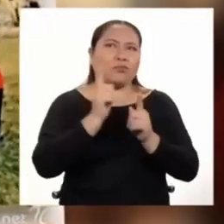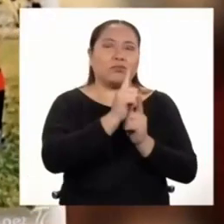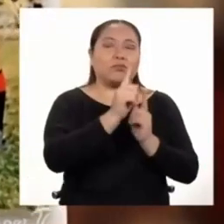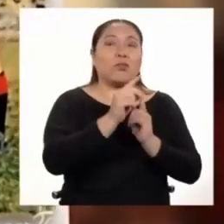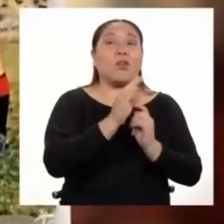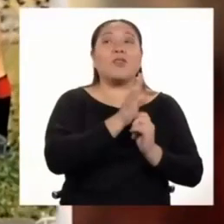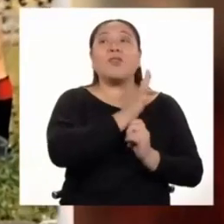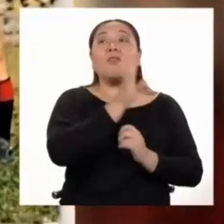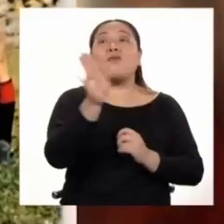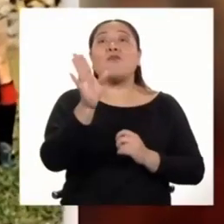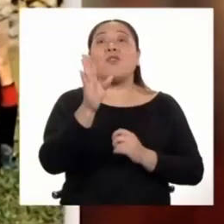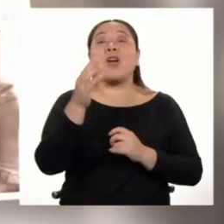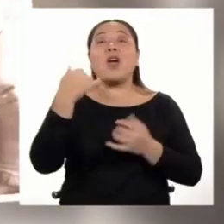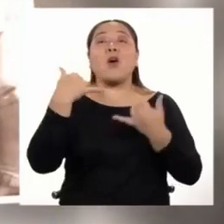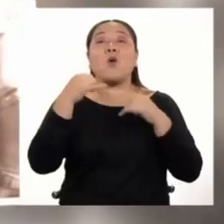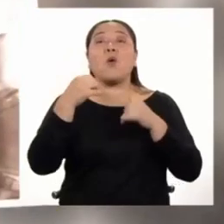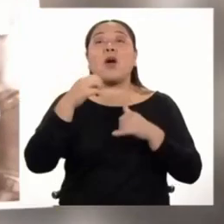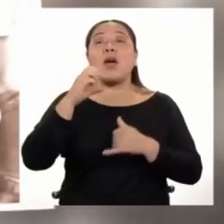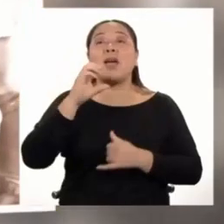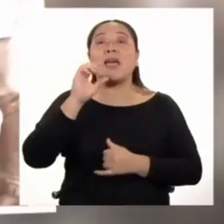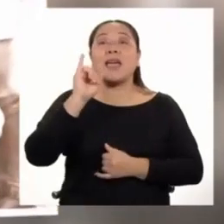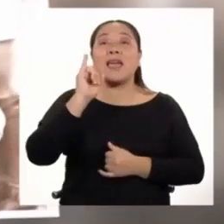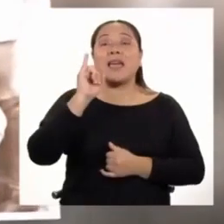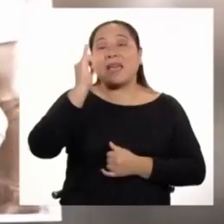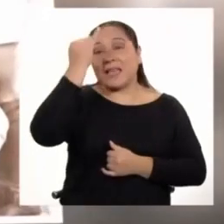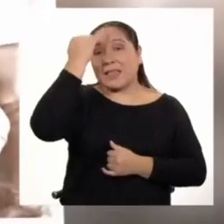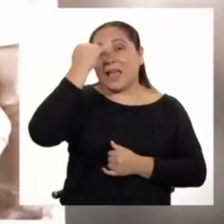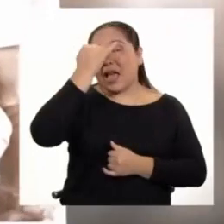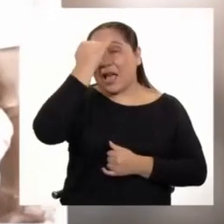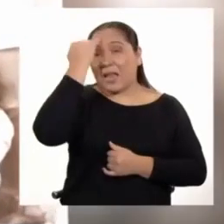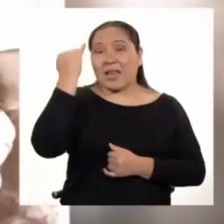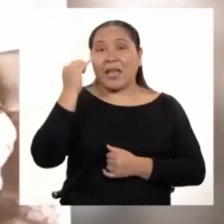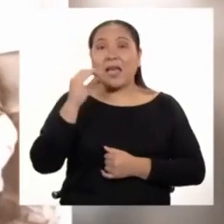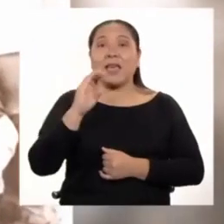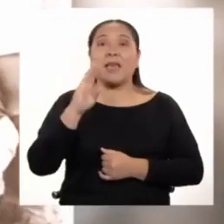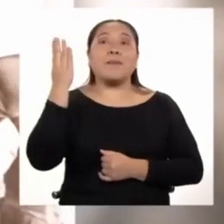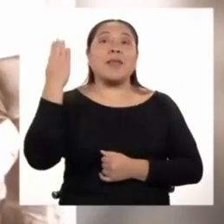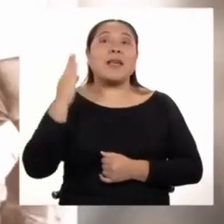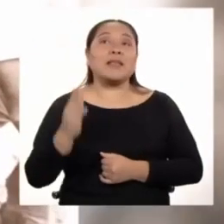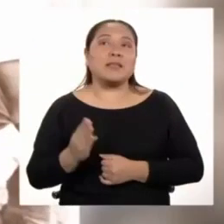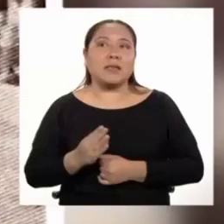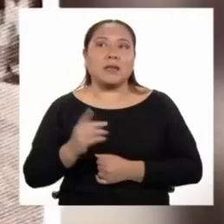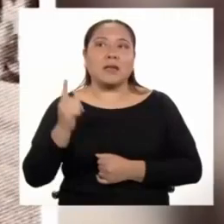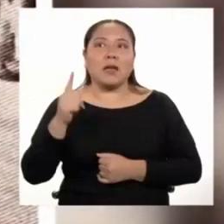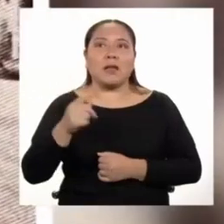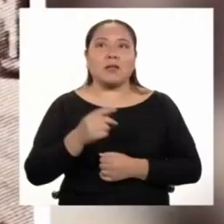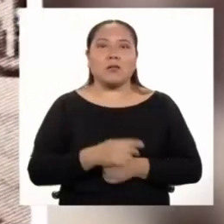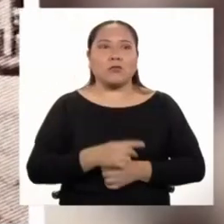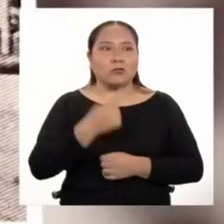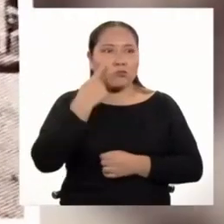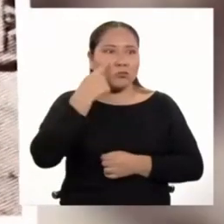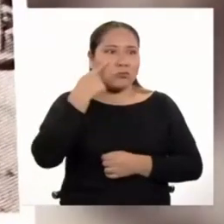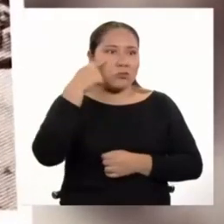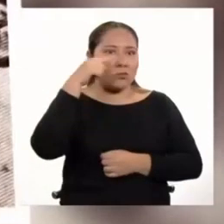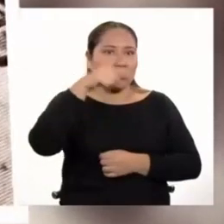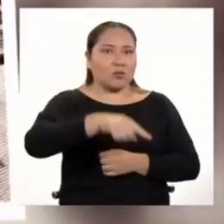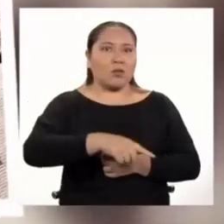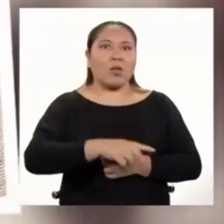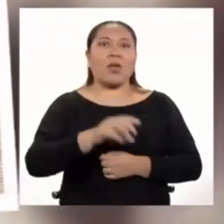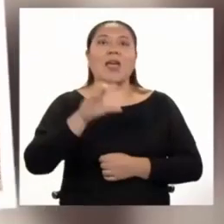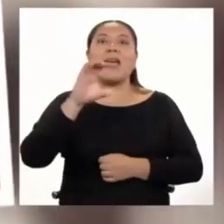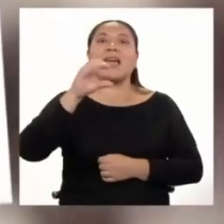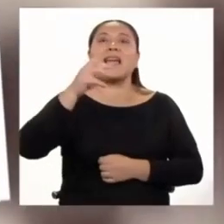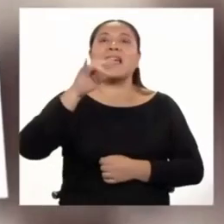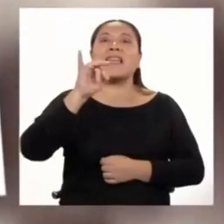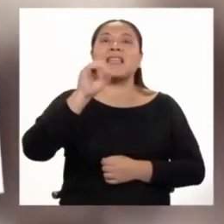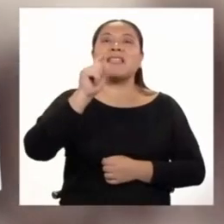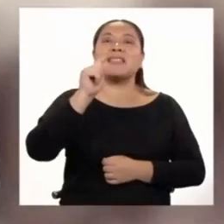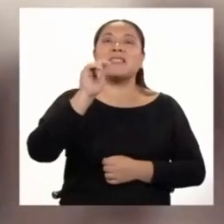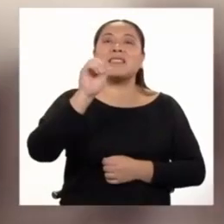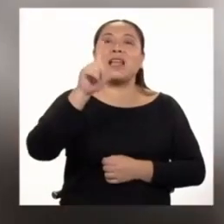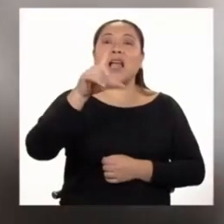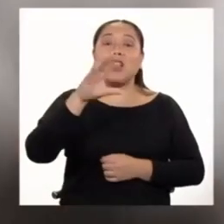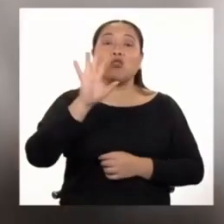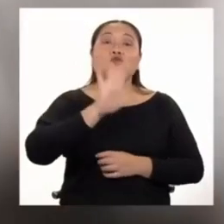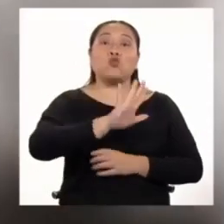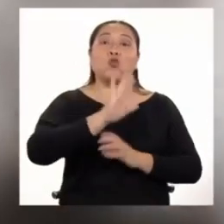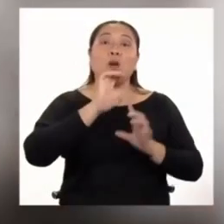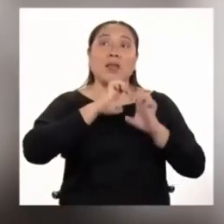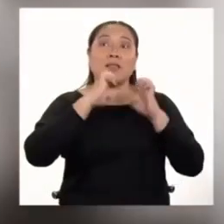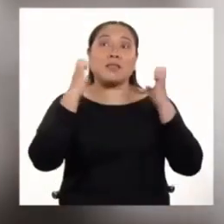Italia y en el Palmeiras de Brasil. Fue ídolo del Sporting Cristal, cuyo estadio lleva su